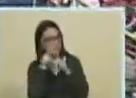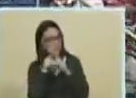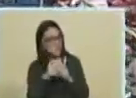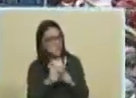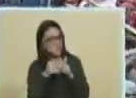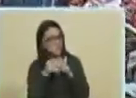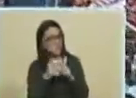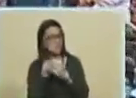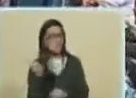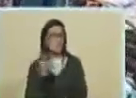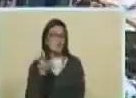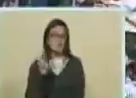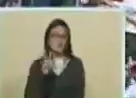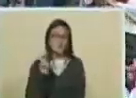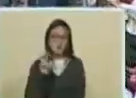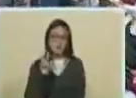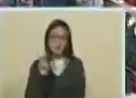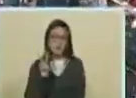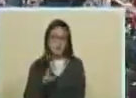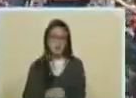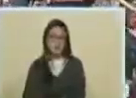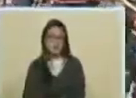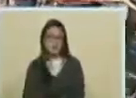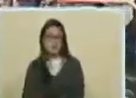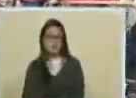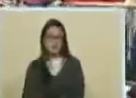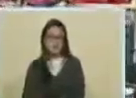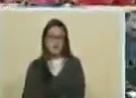El mundo está viendo a Venezuela.